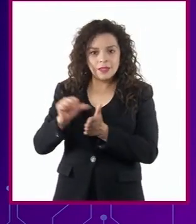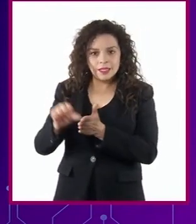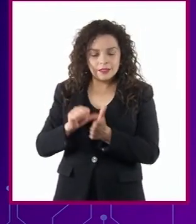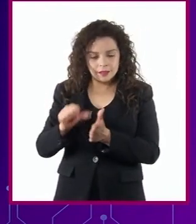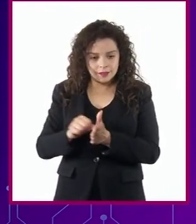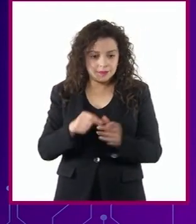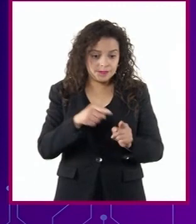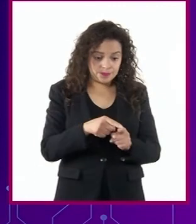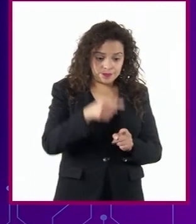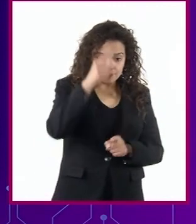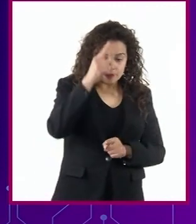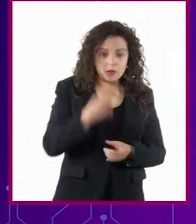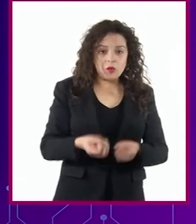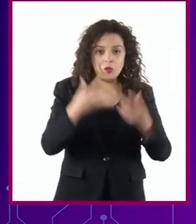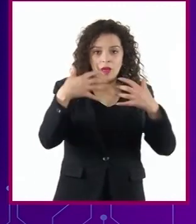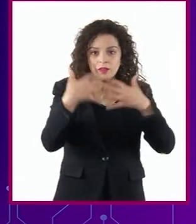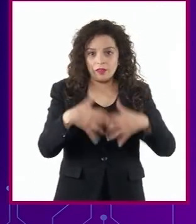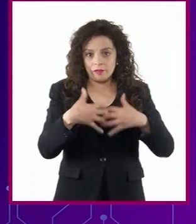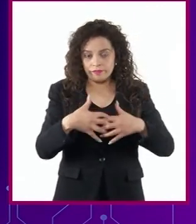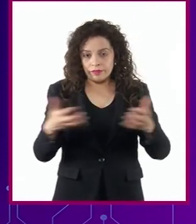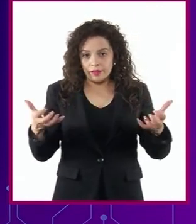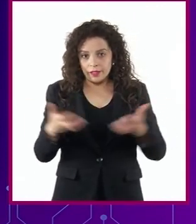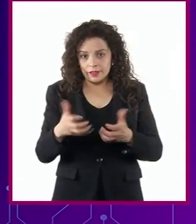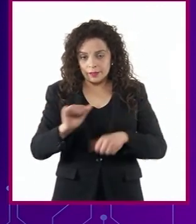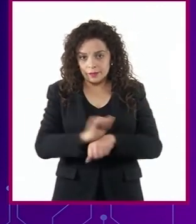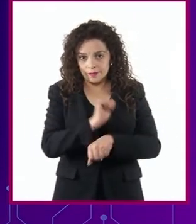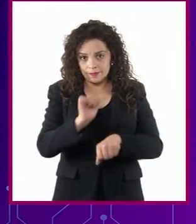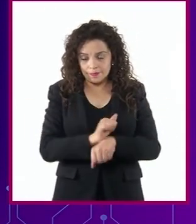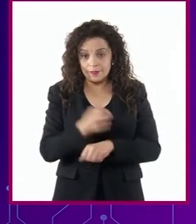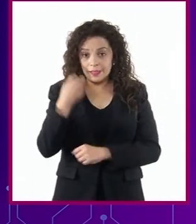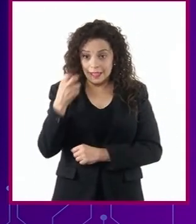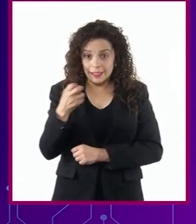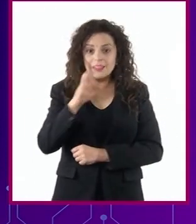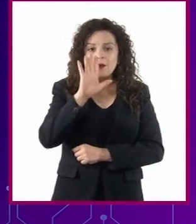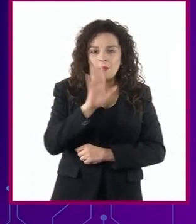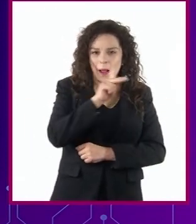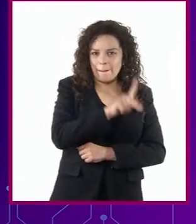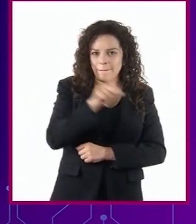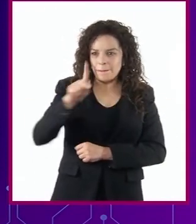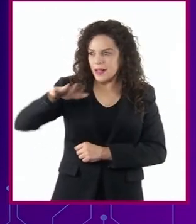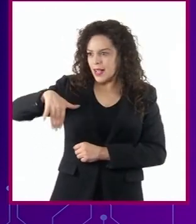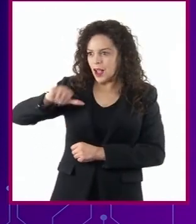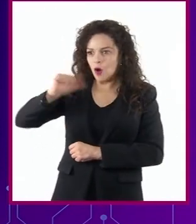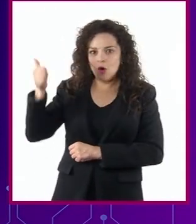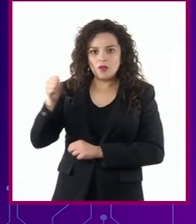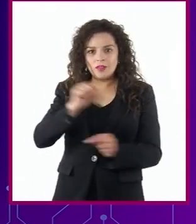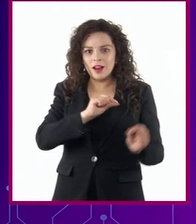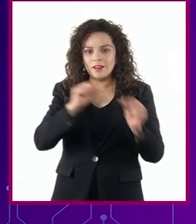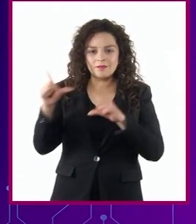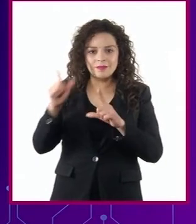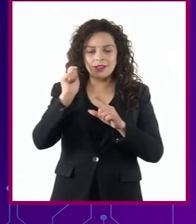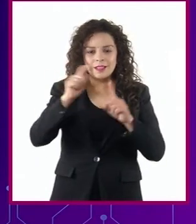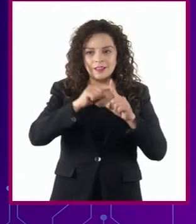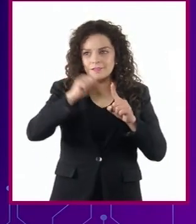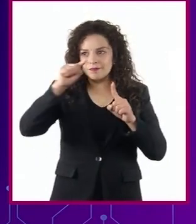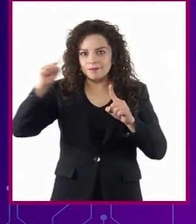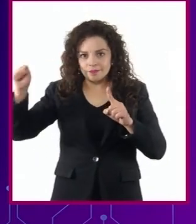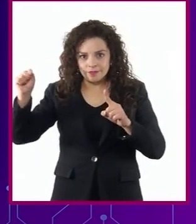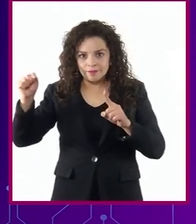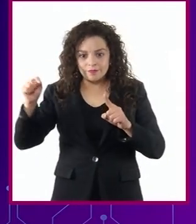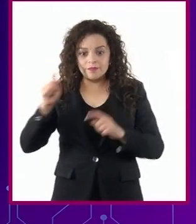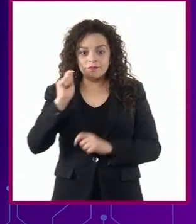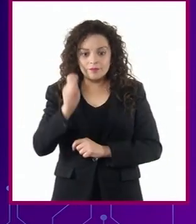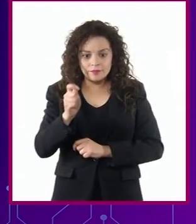producción. Como puede verse, esta gráfica se asemeja al polígono de frecuencias por los segmentos de recta que se